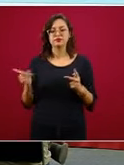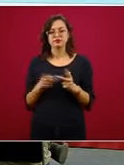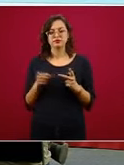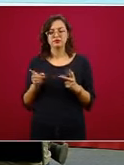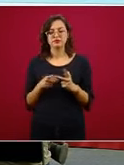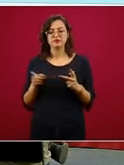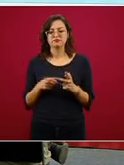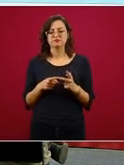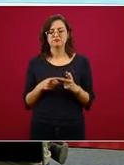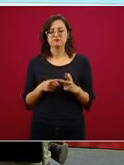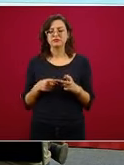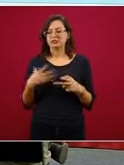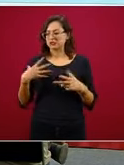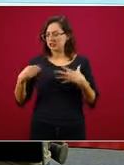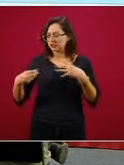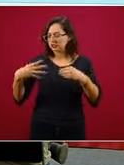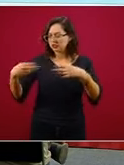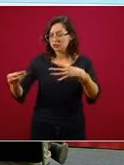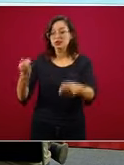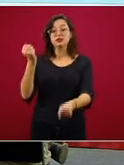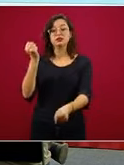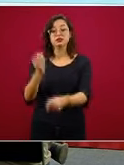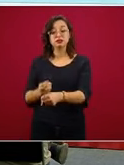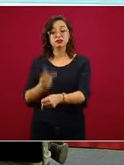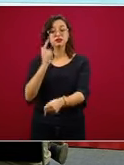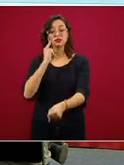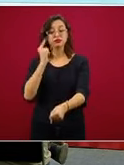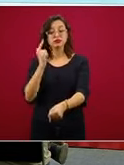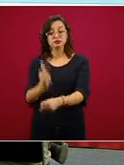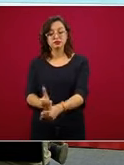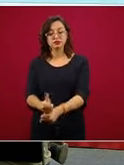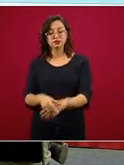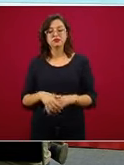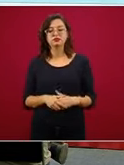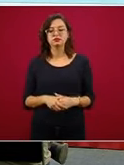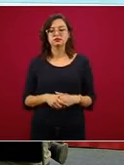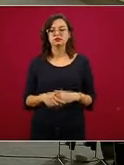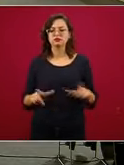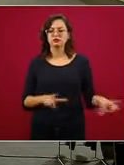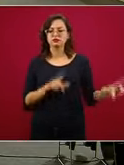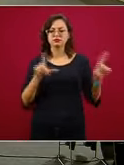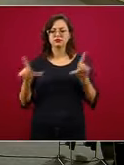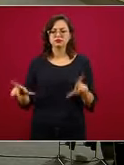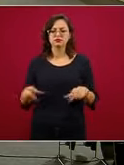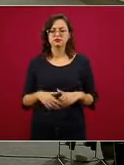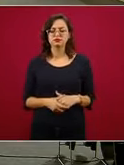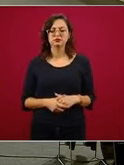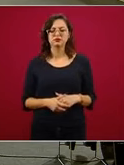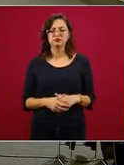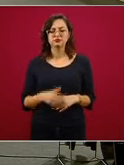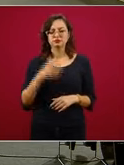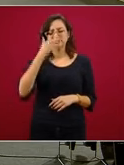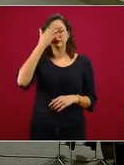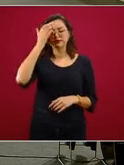identificar de manera oportuna estos brotes de transmisión activa, especialmente en las comunidades rurales. La siguiente, por favor.